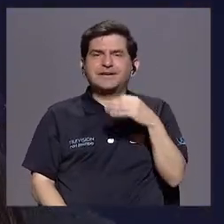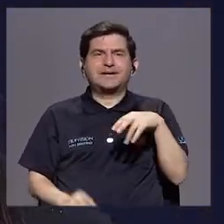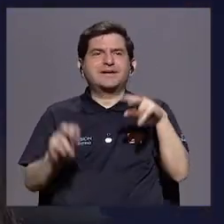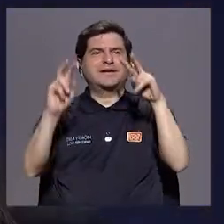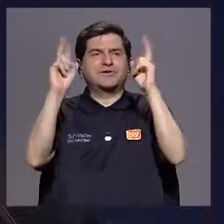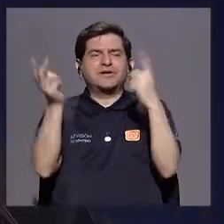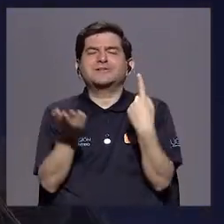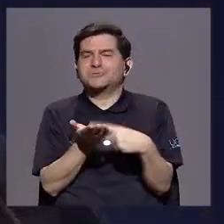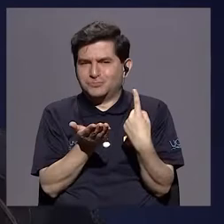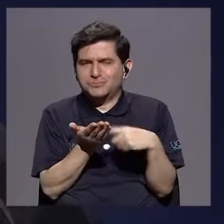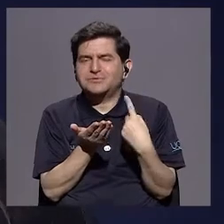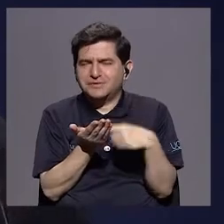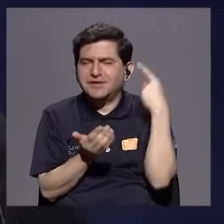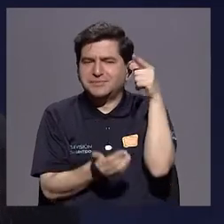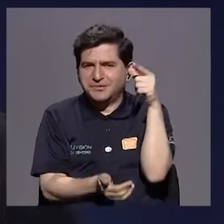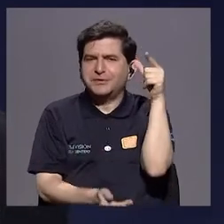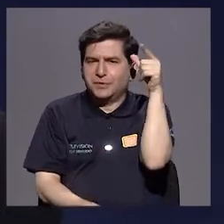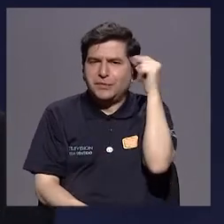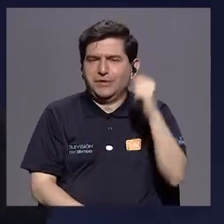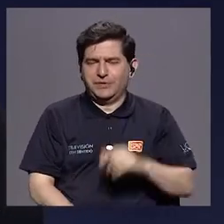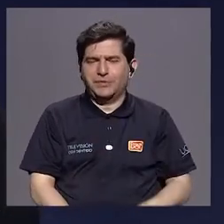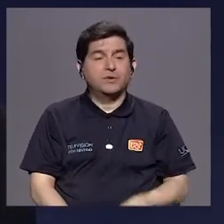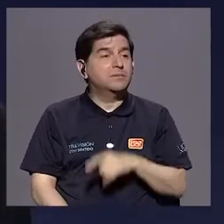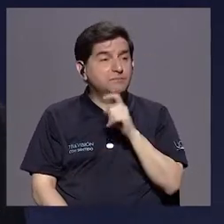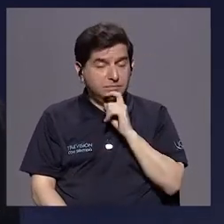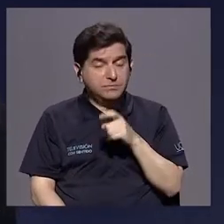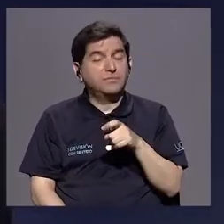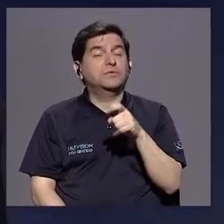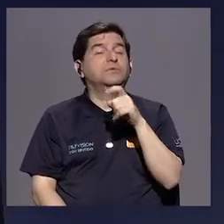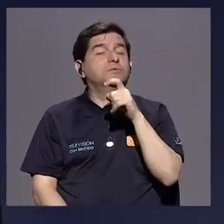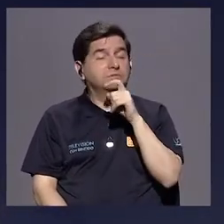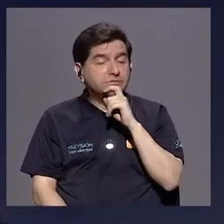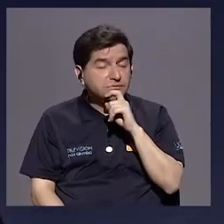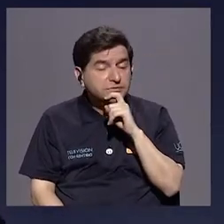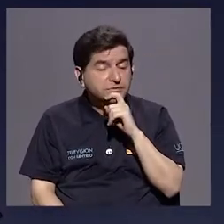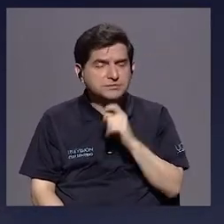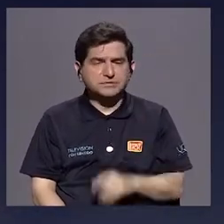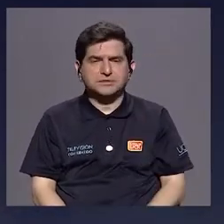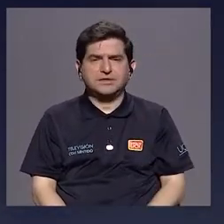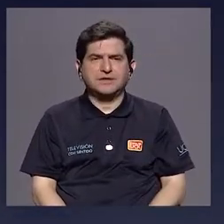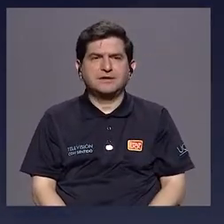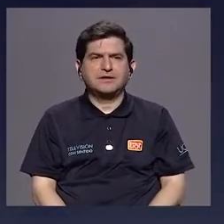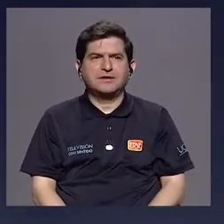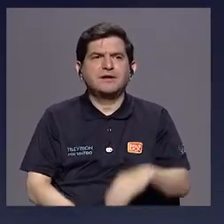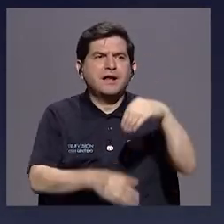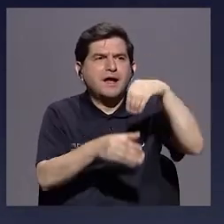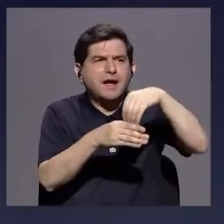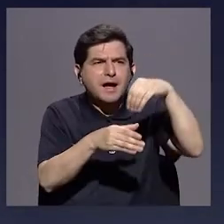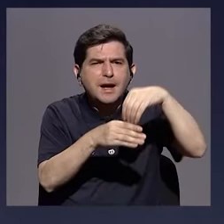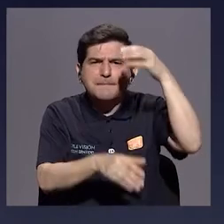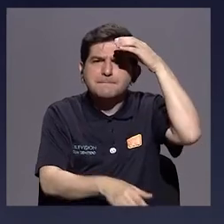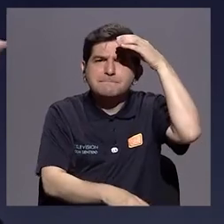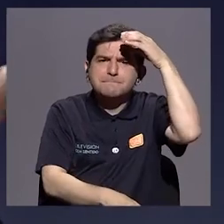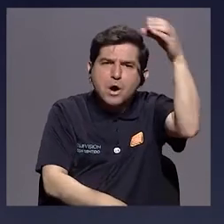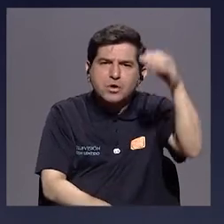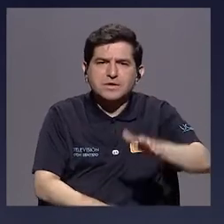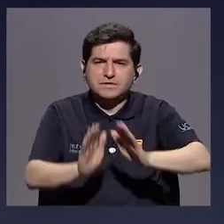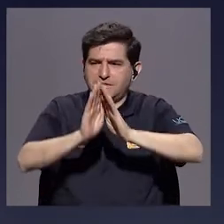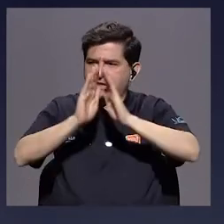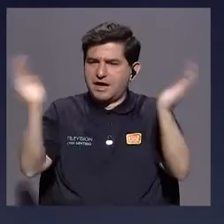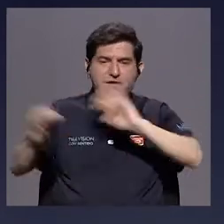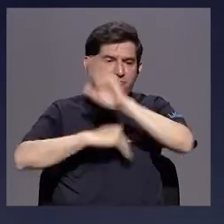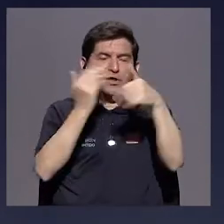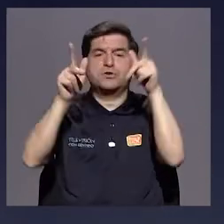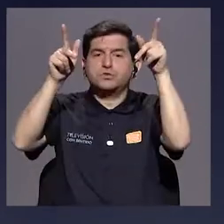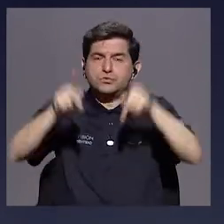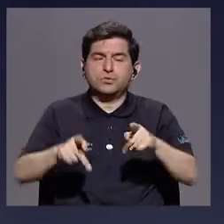controversial obviamente y difícil porque creo que una puerta de la cultura que se ha abierto a todo el